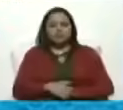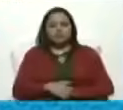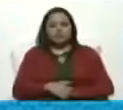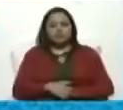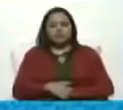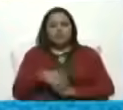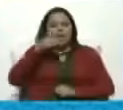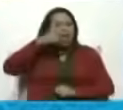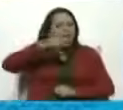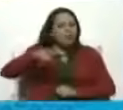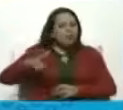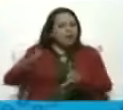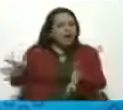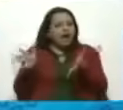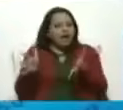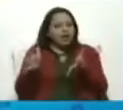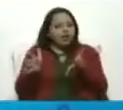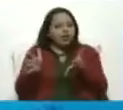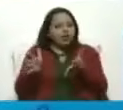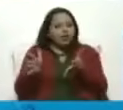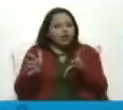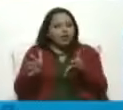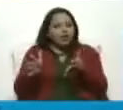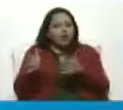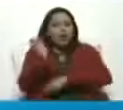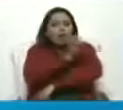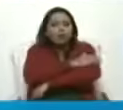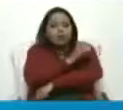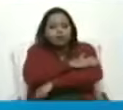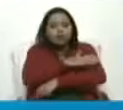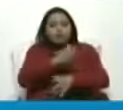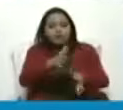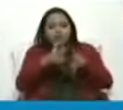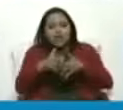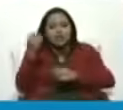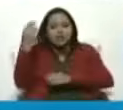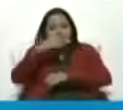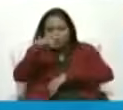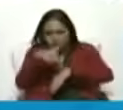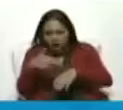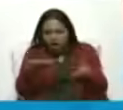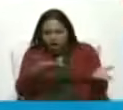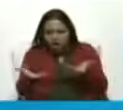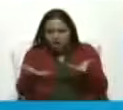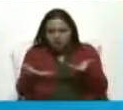El pueblo ganó cuando la oposición ganó la Asamblea Nacional.